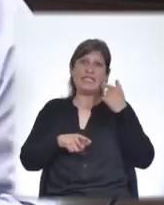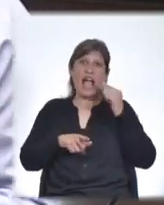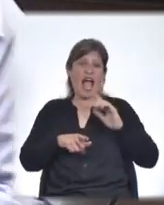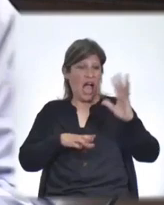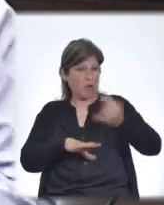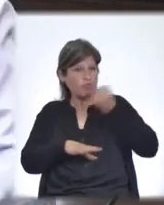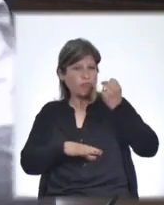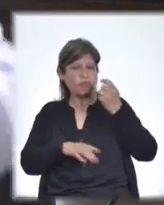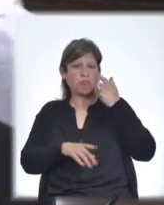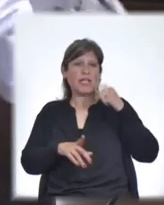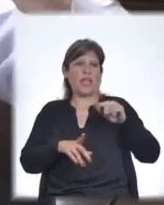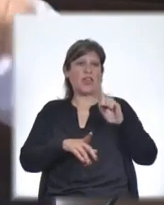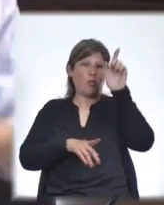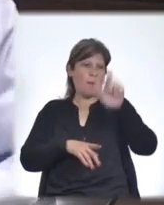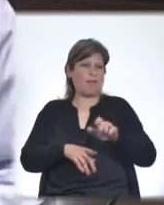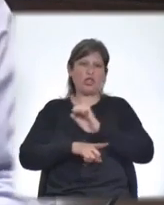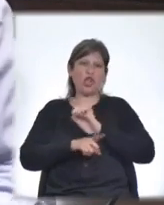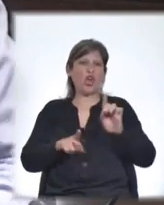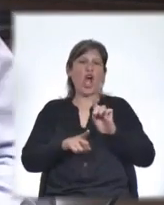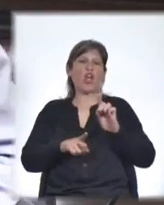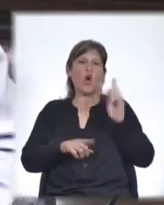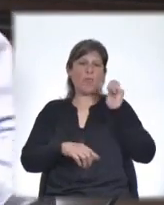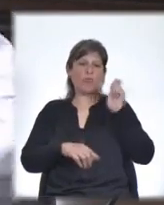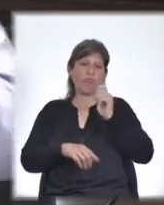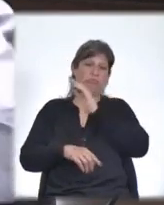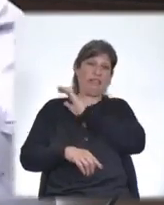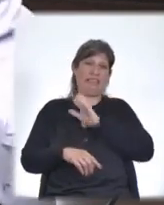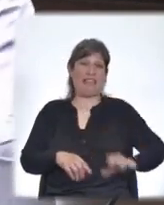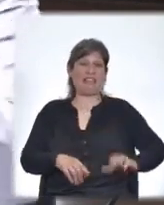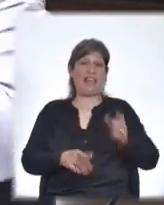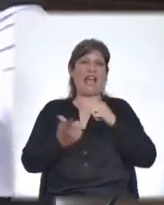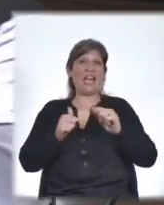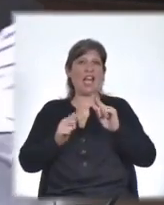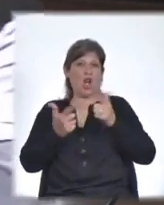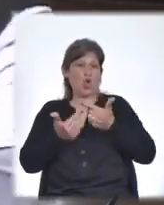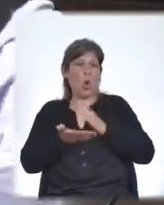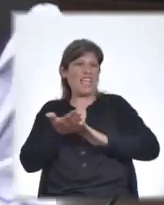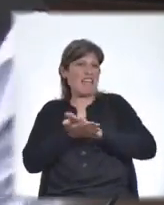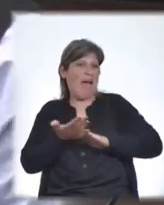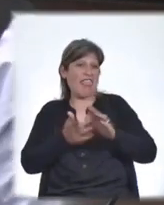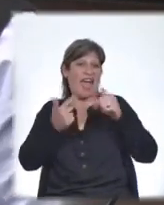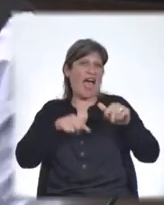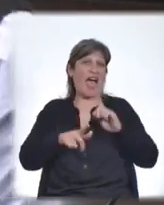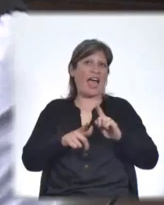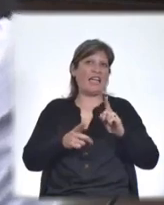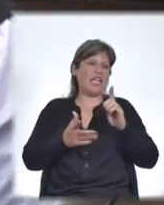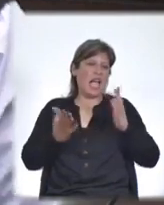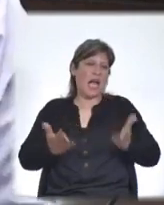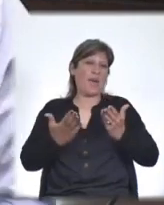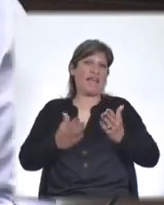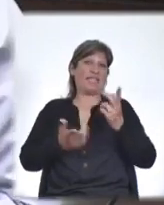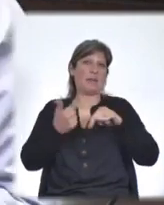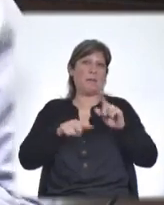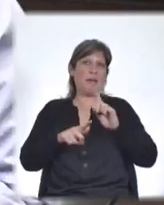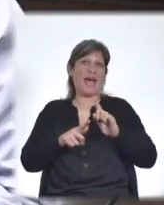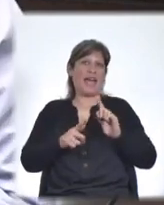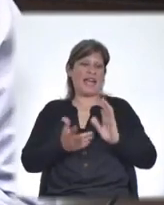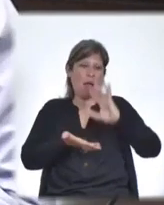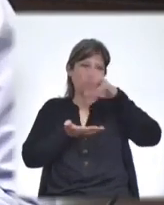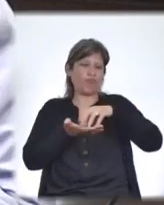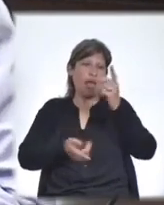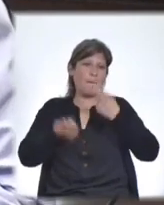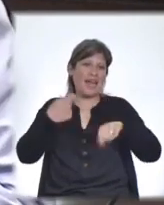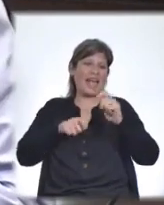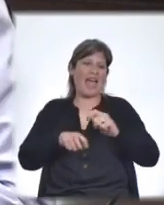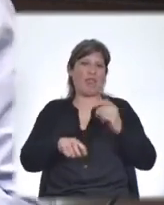persona pública no estatal que hoy no tiene ninguna propiedad, ningún terreno, ni ningún galpón, ni ninguna facultad para establecer ningún mercado de